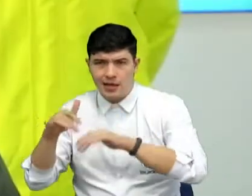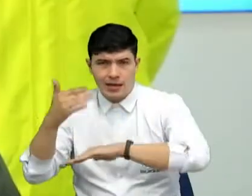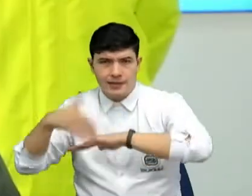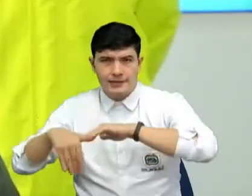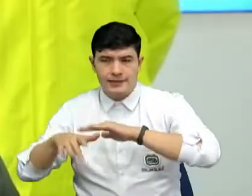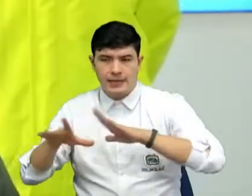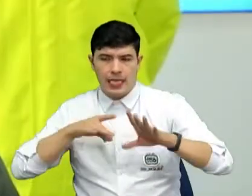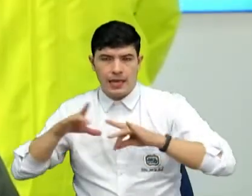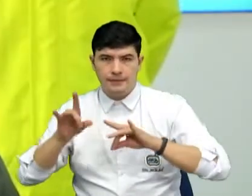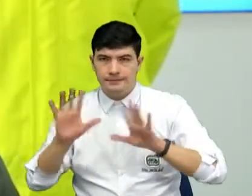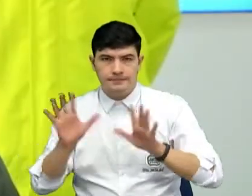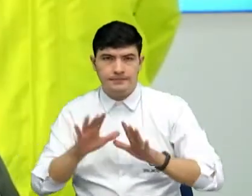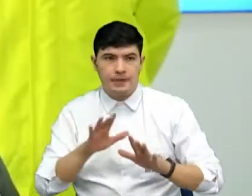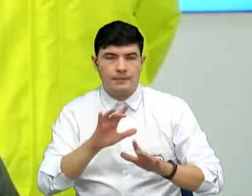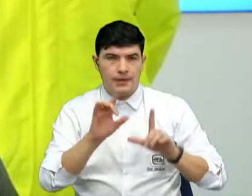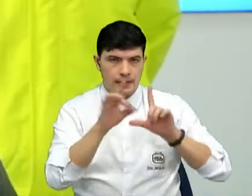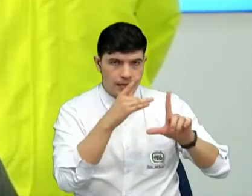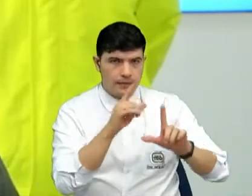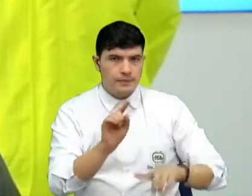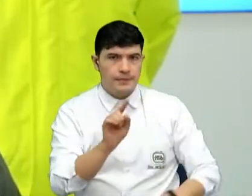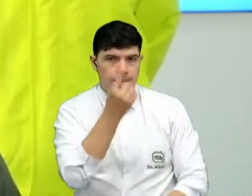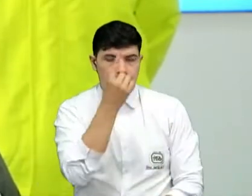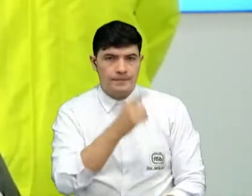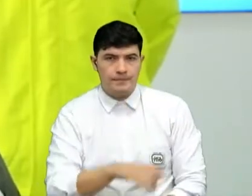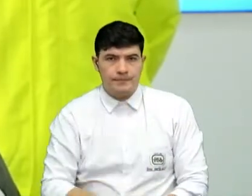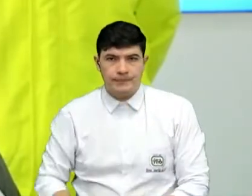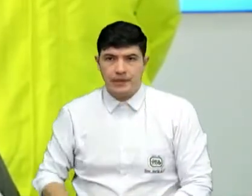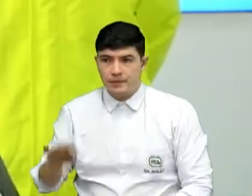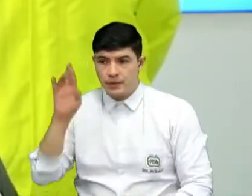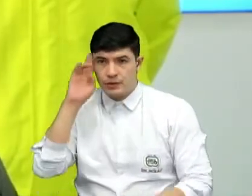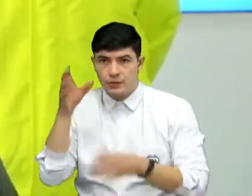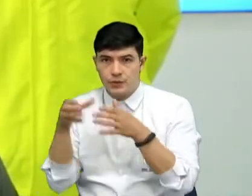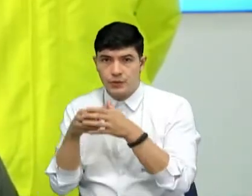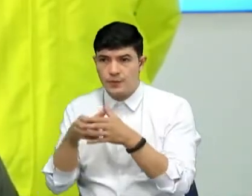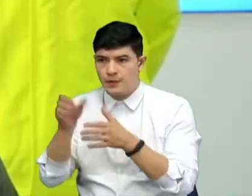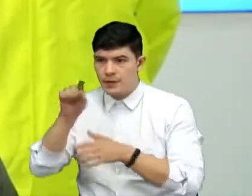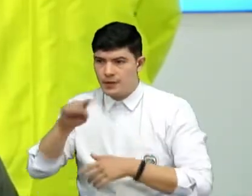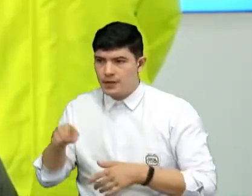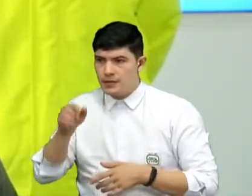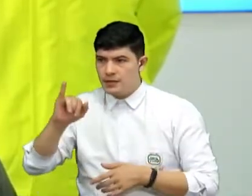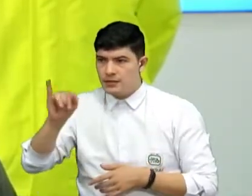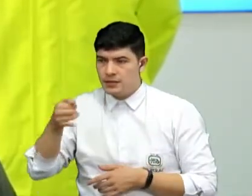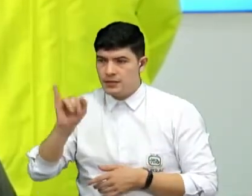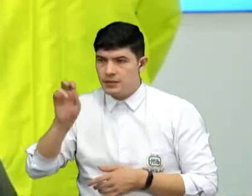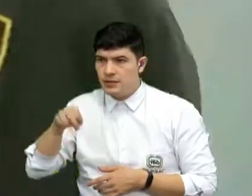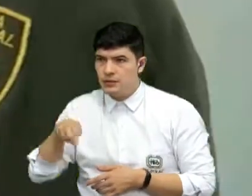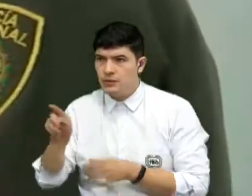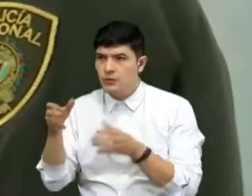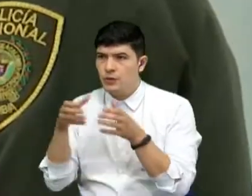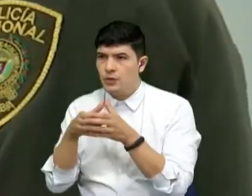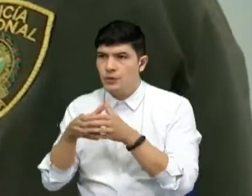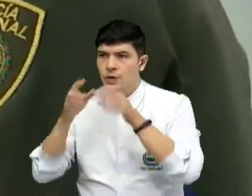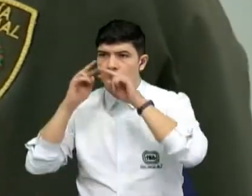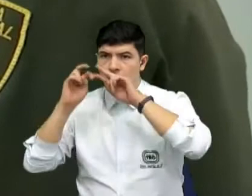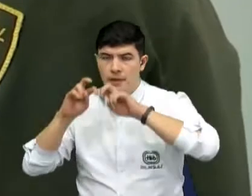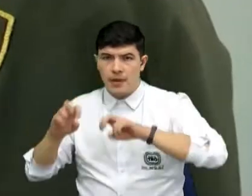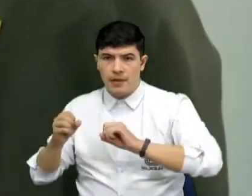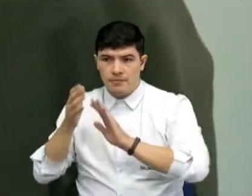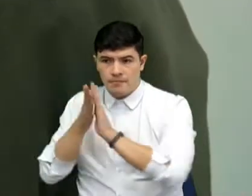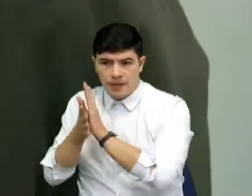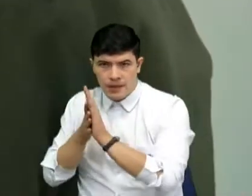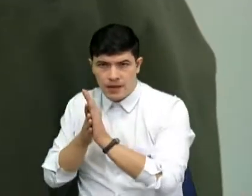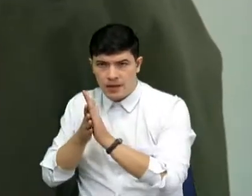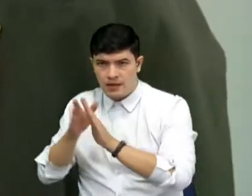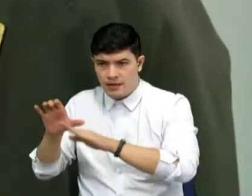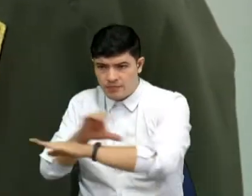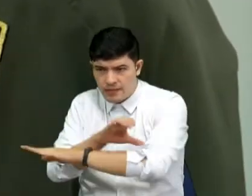El primero es la seccional de investigación criminal, la SIGIN. En la SIGIN hay investigadores, hay un grupo de delitos informáticos. Igualmente en Bogotá nosotros